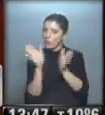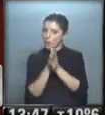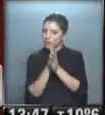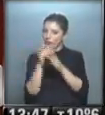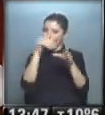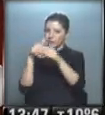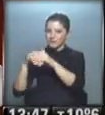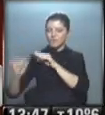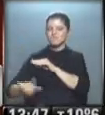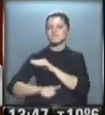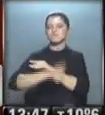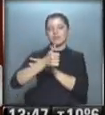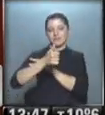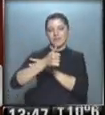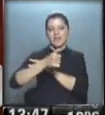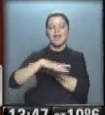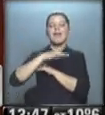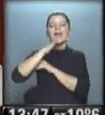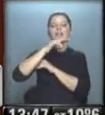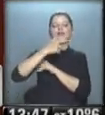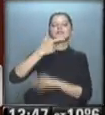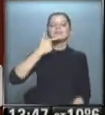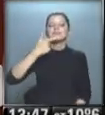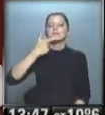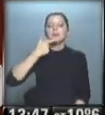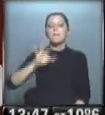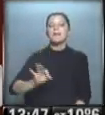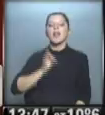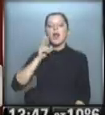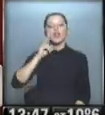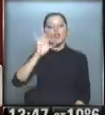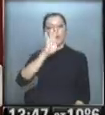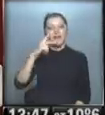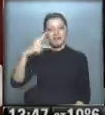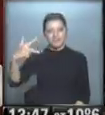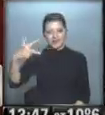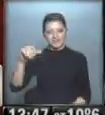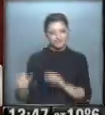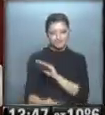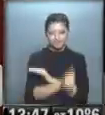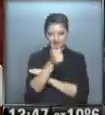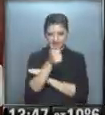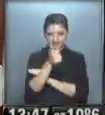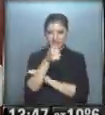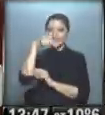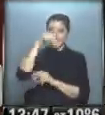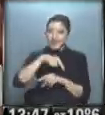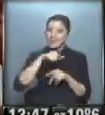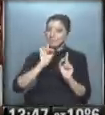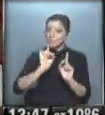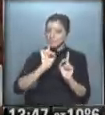elecciones el 14 de septiembre del año 2003 y en aquella